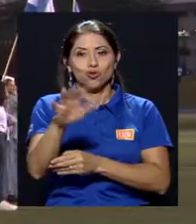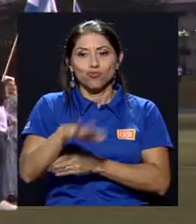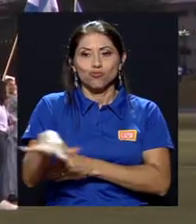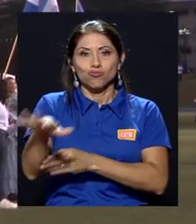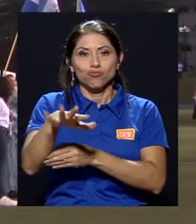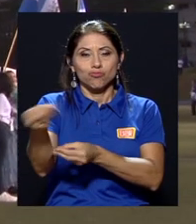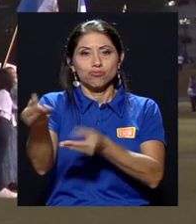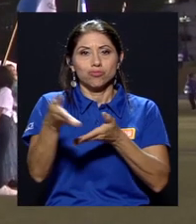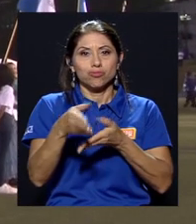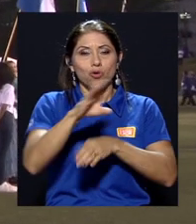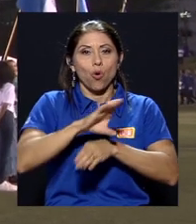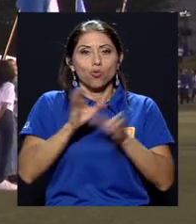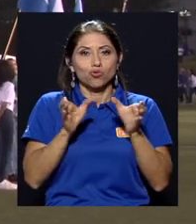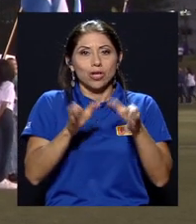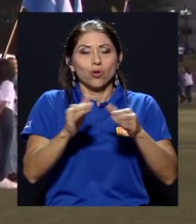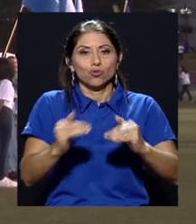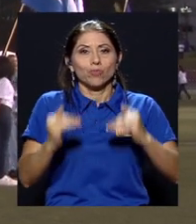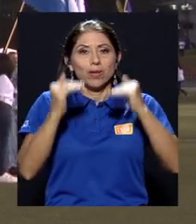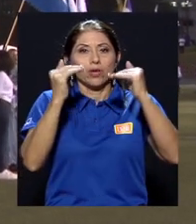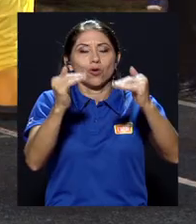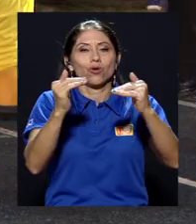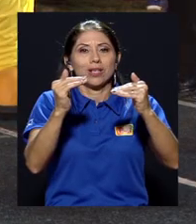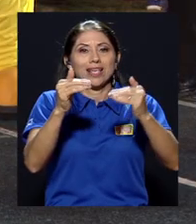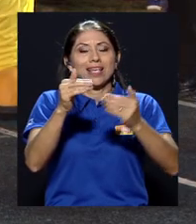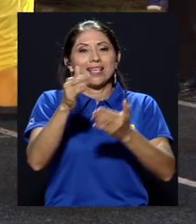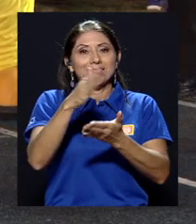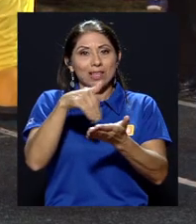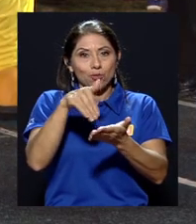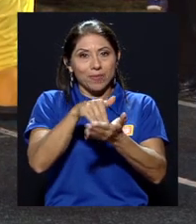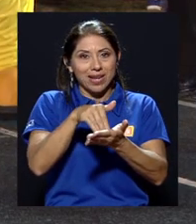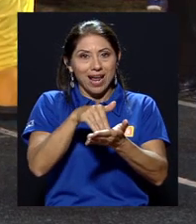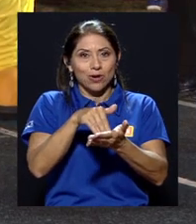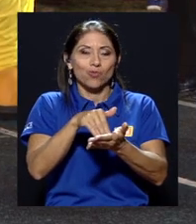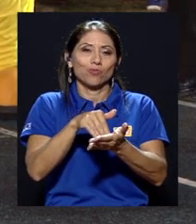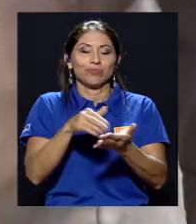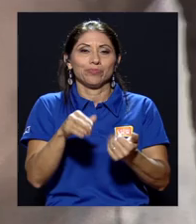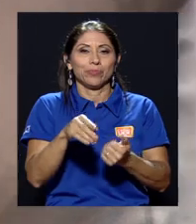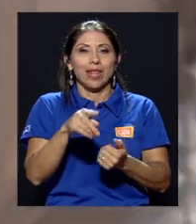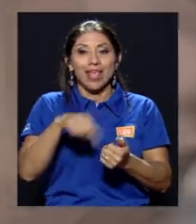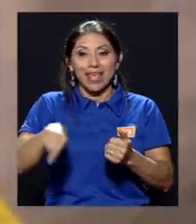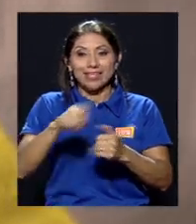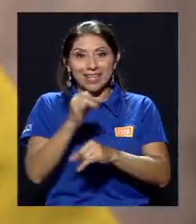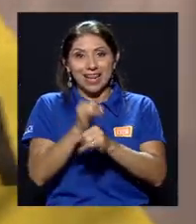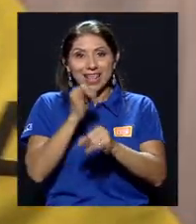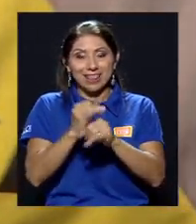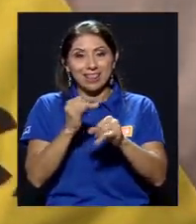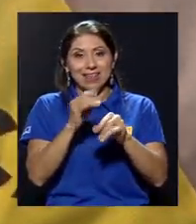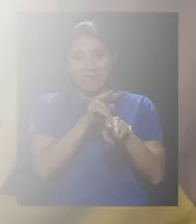el Consejo Superior Centroamericano SUCA, ente rector de estos Juegos Deportivos.